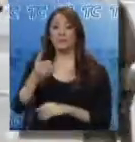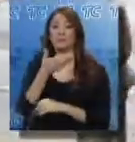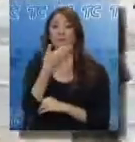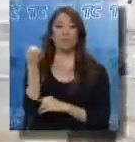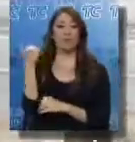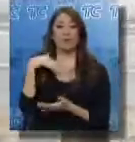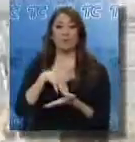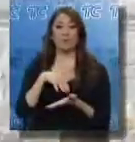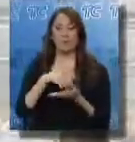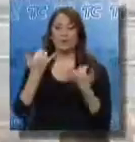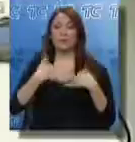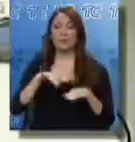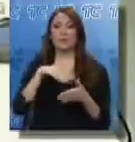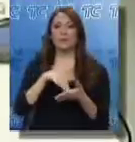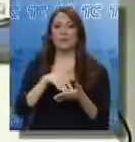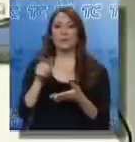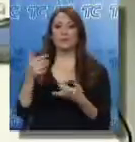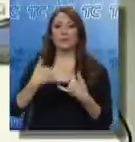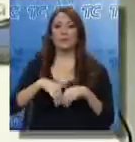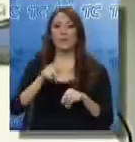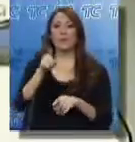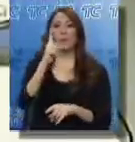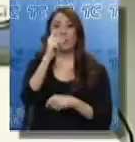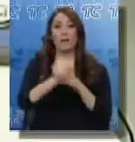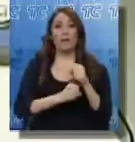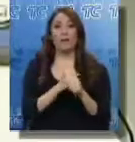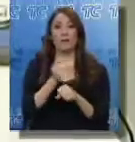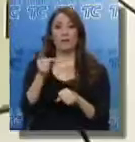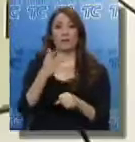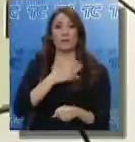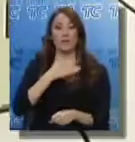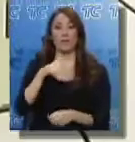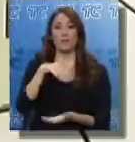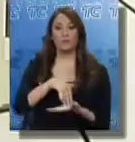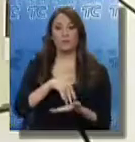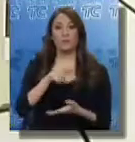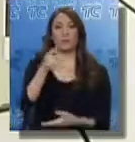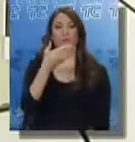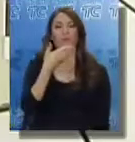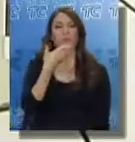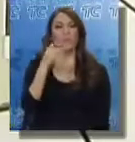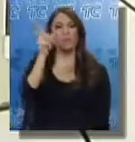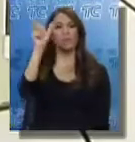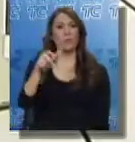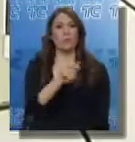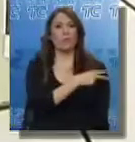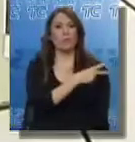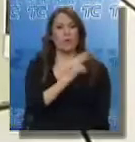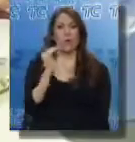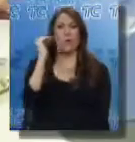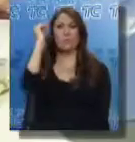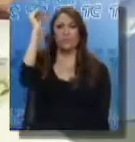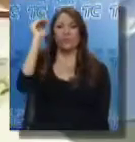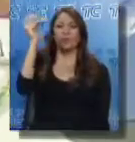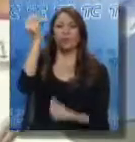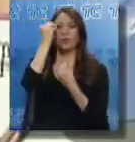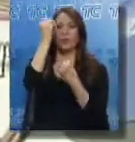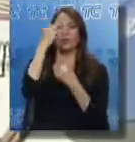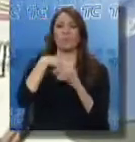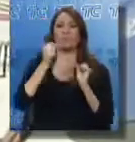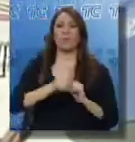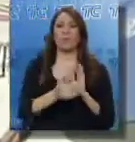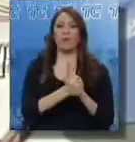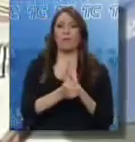país continúan con sus estudios. Lenin va más de un año en la universidad. Dice que tener profesores con un alto nivel académico les permite desarrollar sus